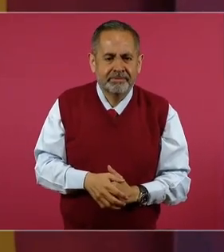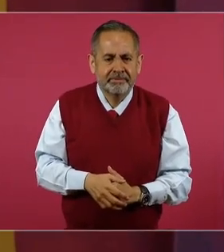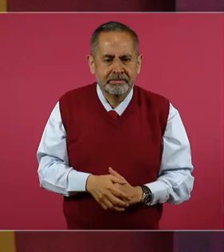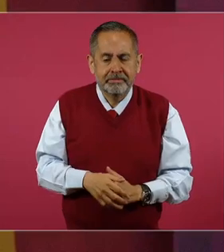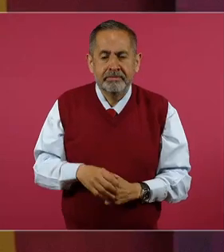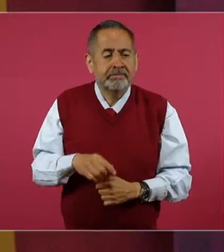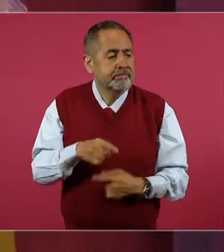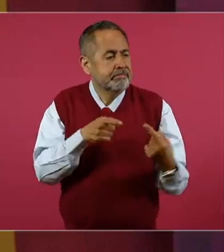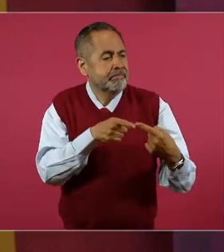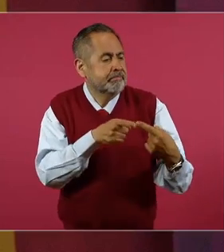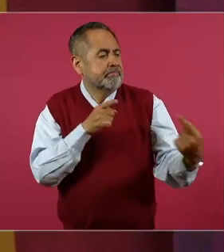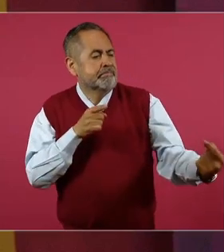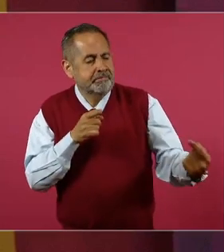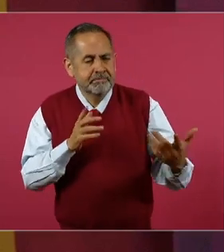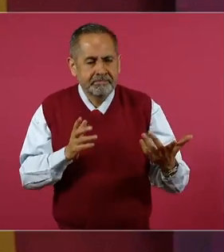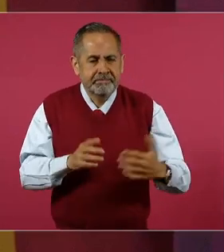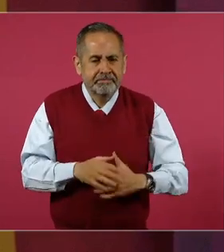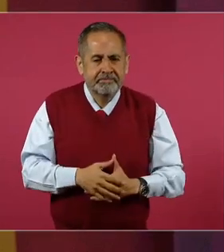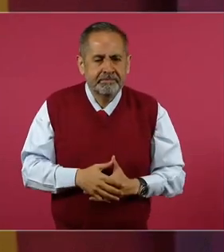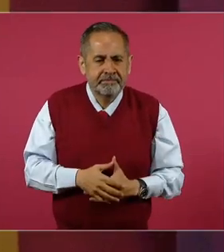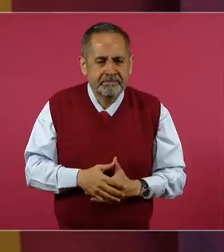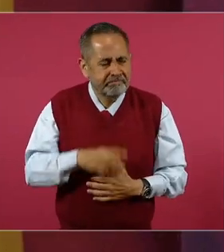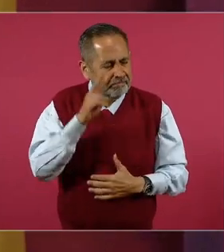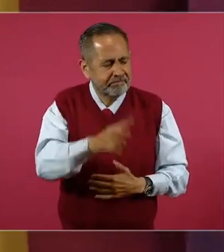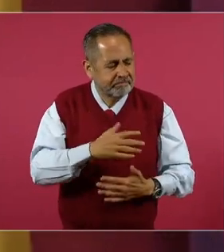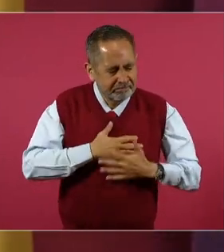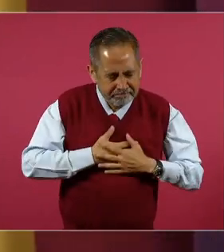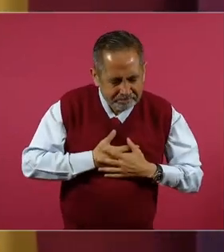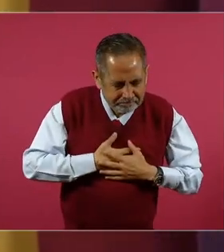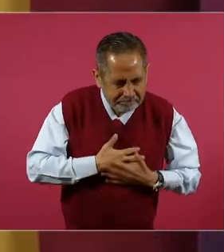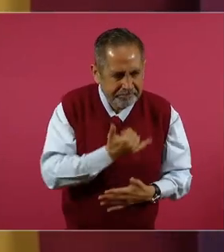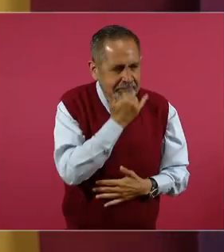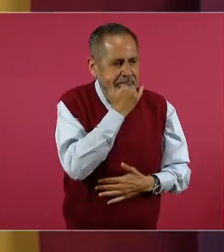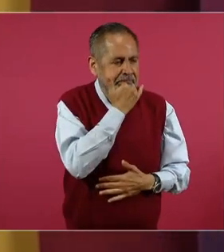Ofrezco a mis adversarios sinceras disculpas.